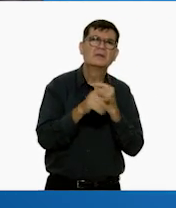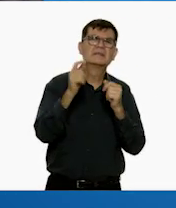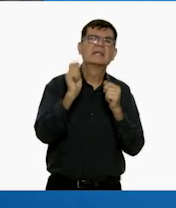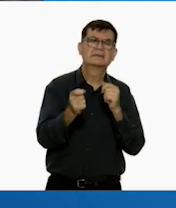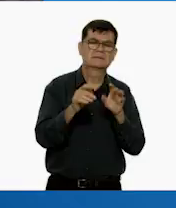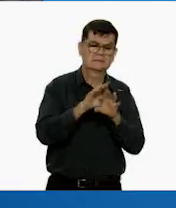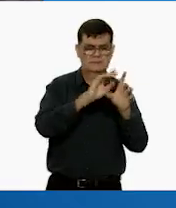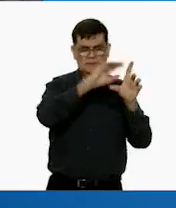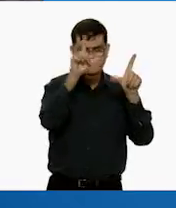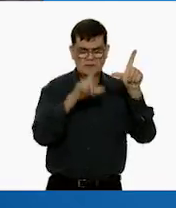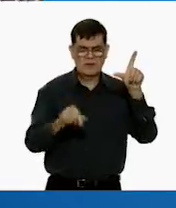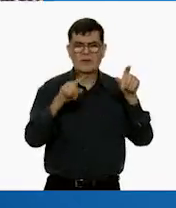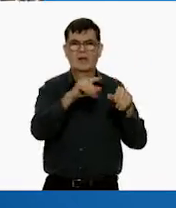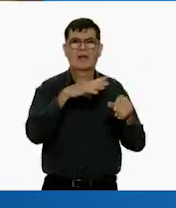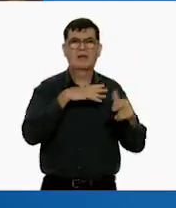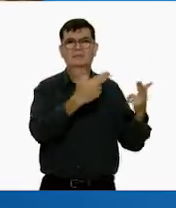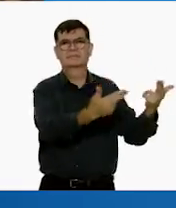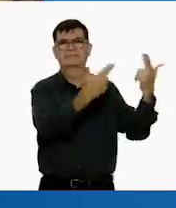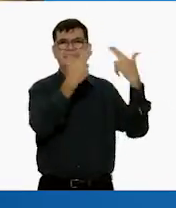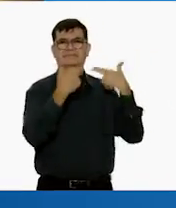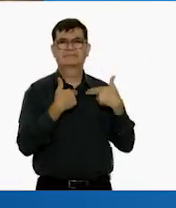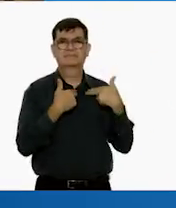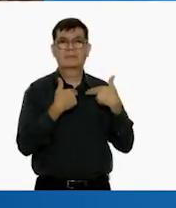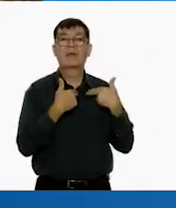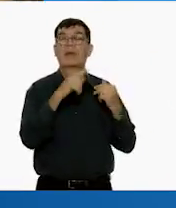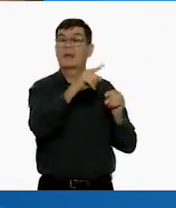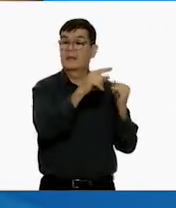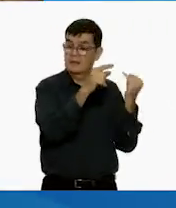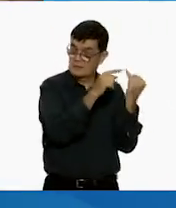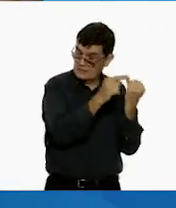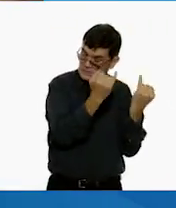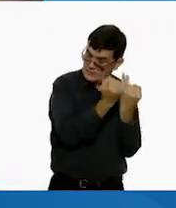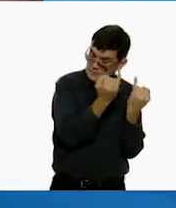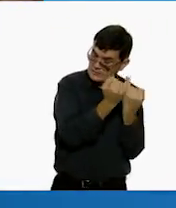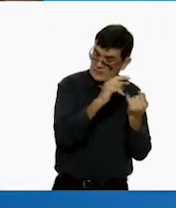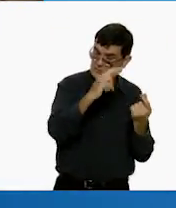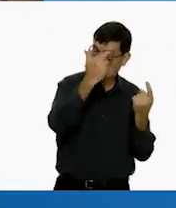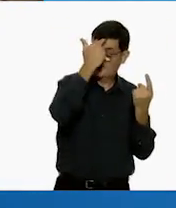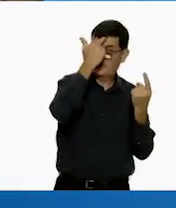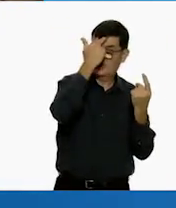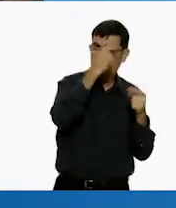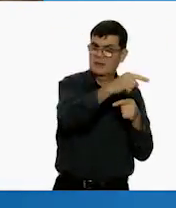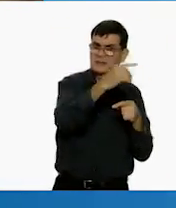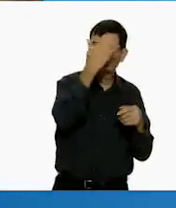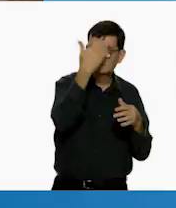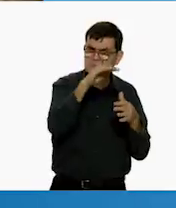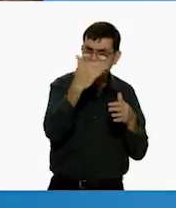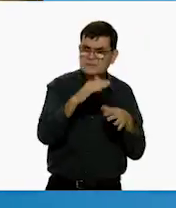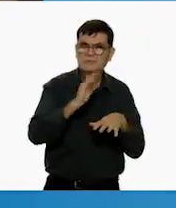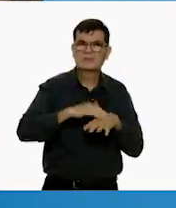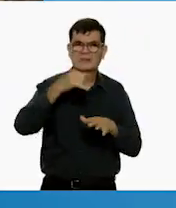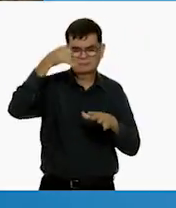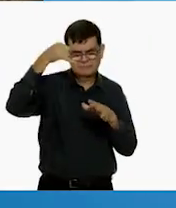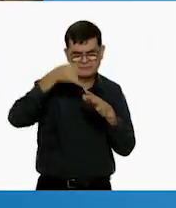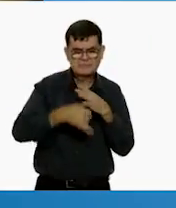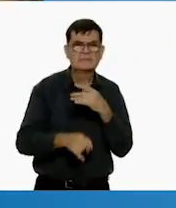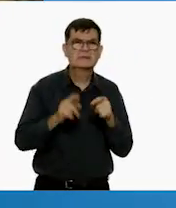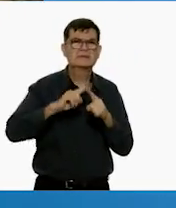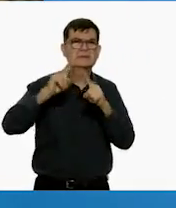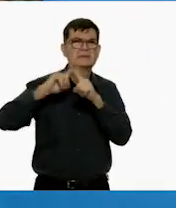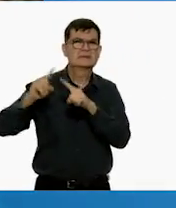república que él nos heredó. Pero también recordamos por su conocimiento profundo de